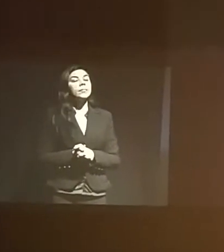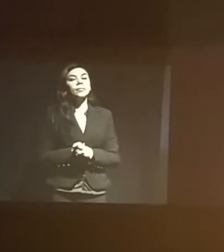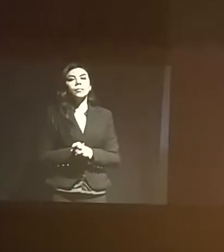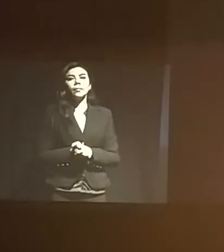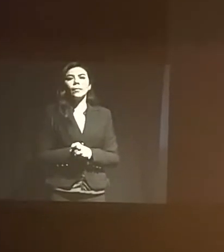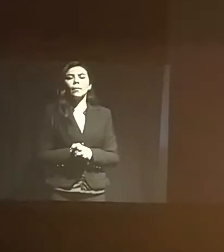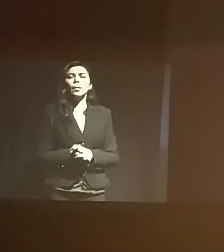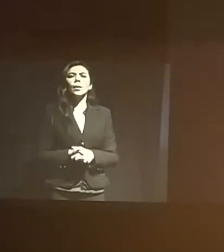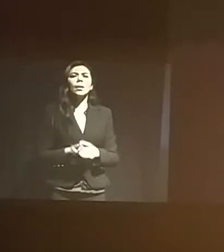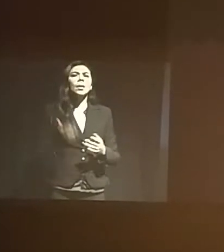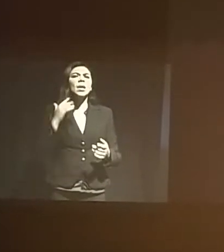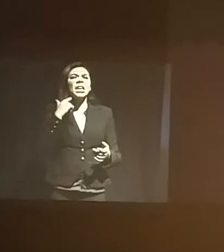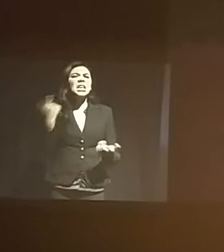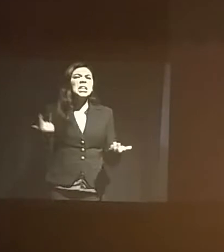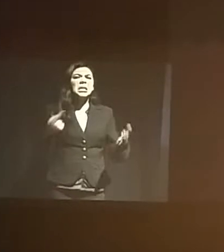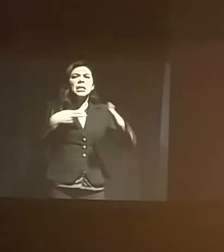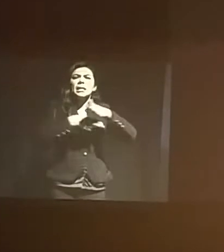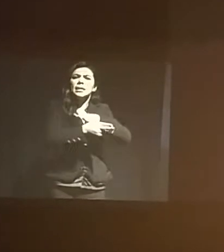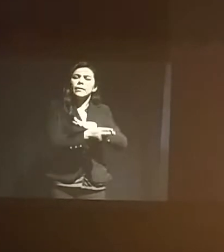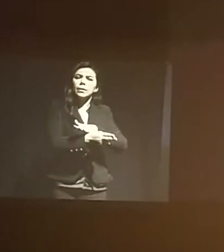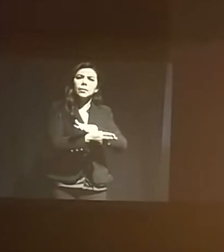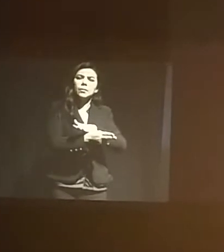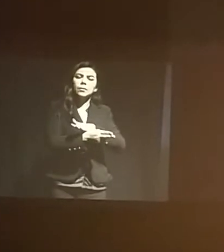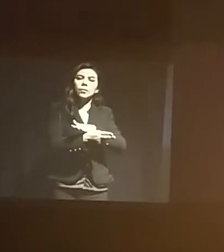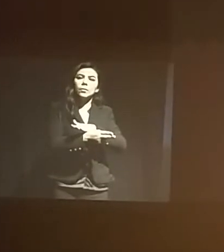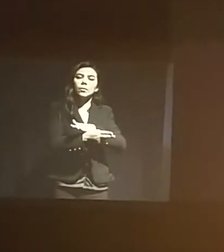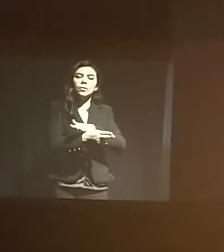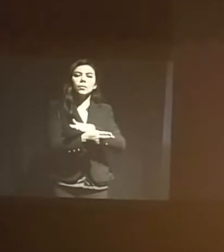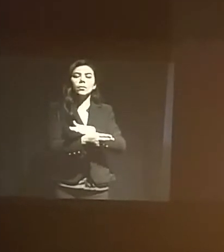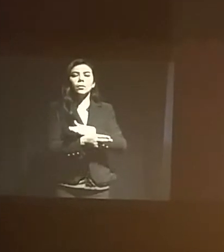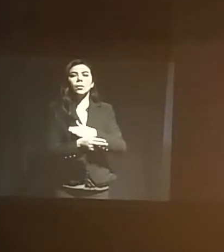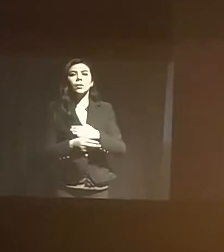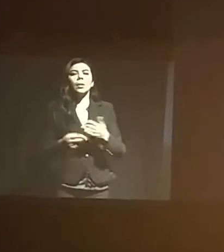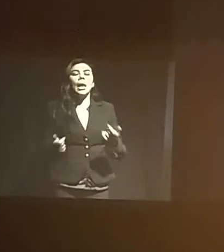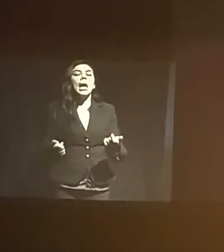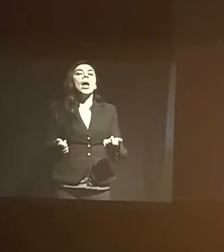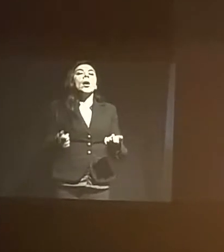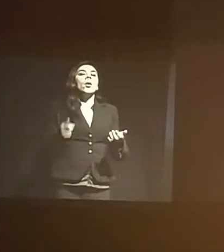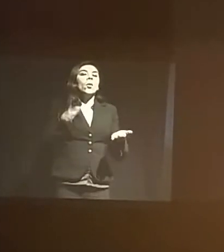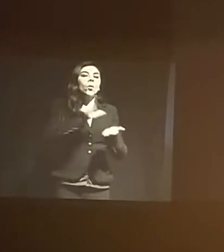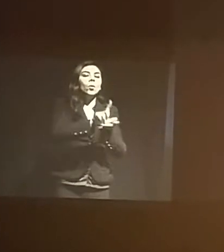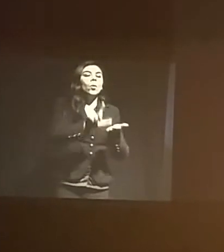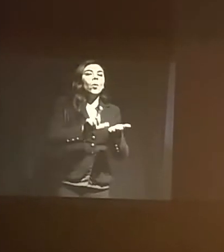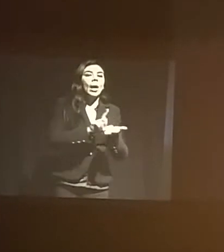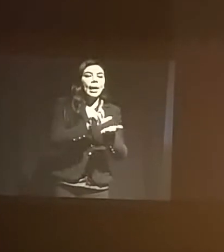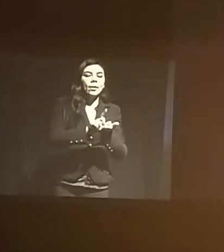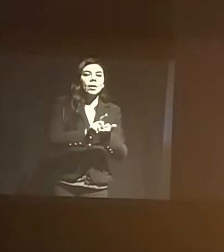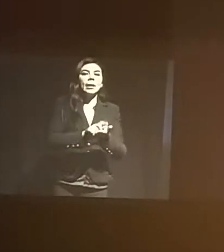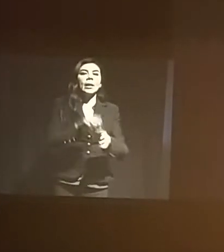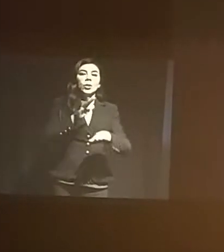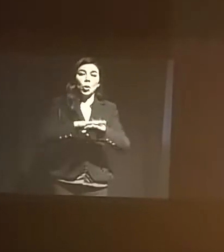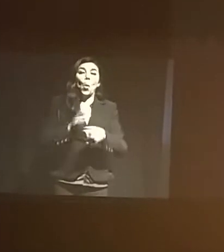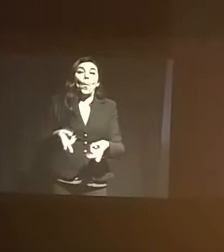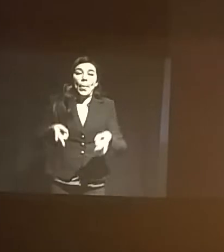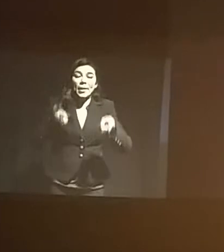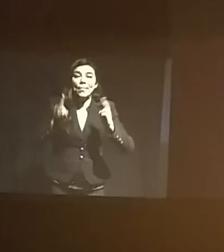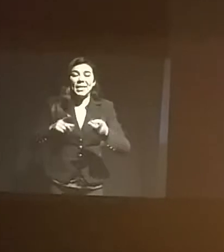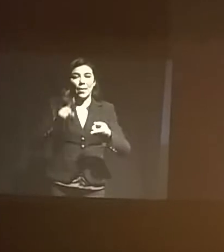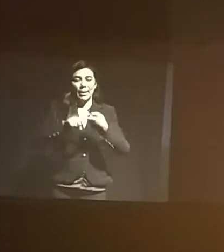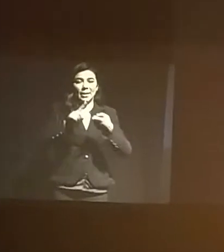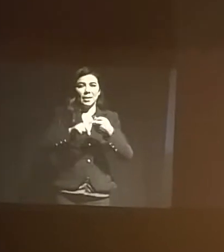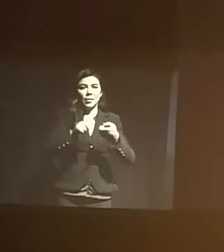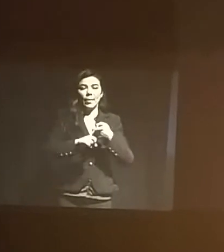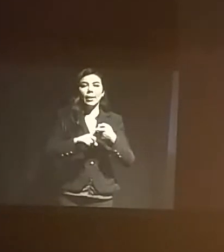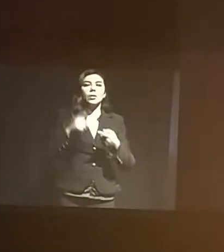¿Y qué es la accesibilidad esta de la que estamos hablando? Ya sabemos que es una condición de un entorno que nos permita ser autónomos, que nos permita participar, que nos permita la